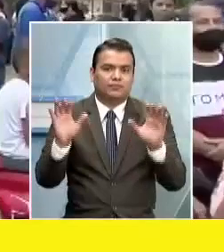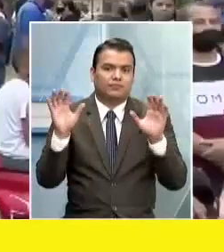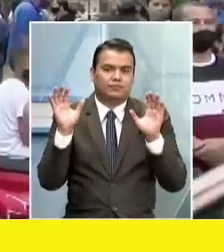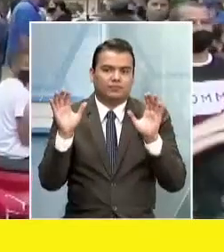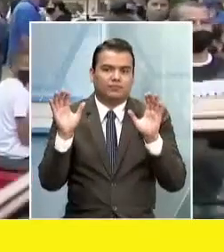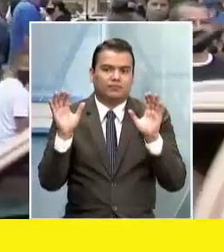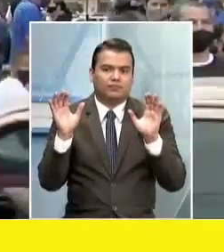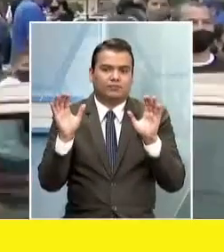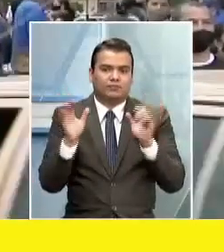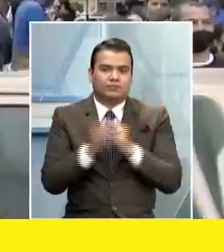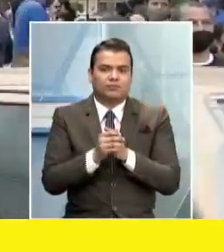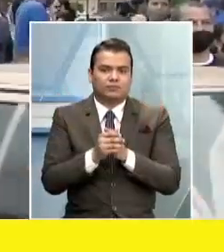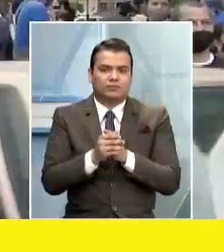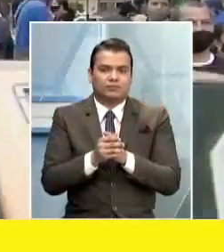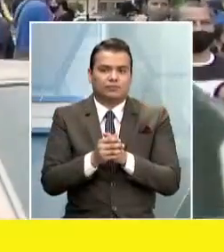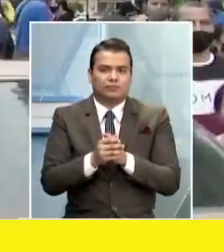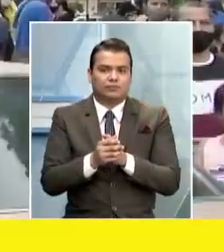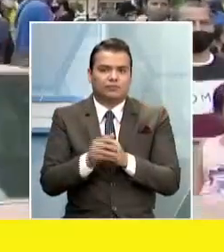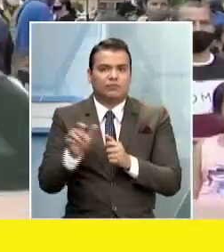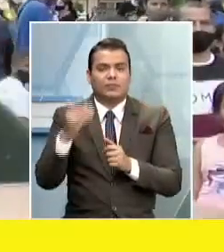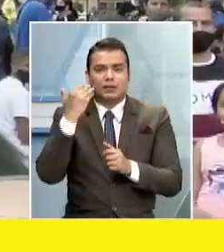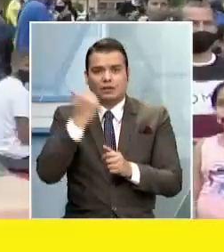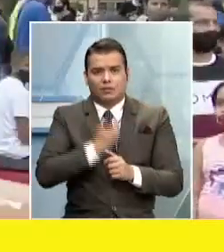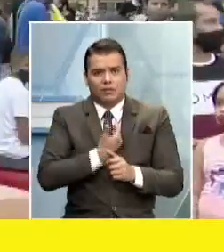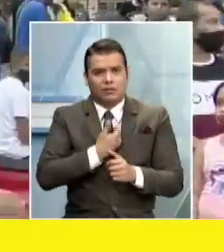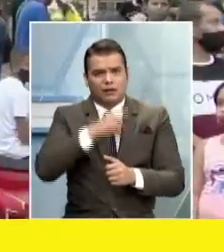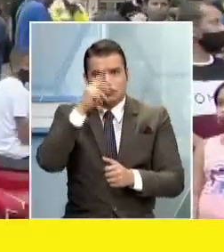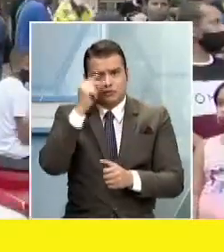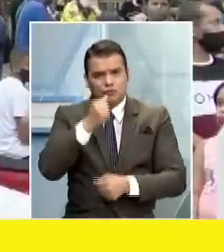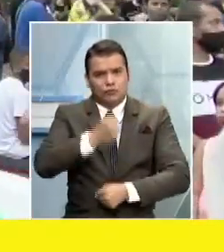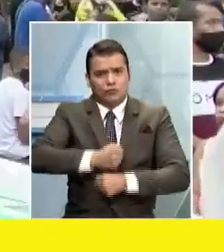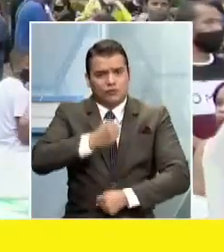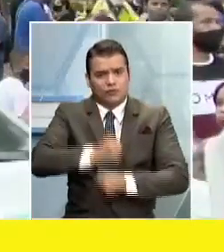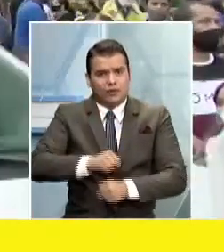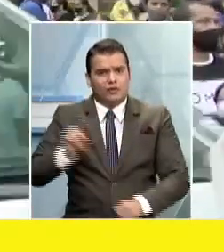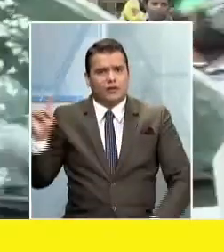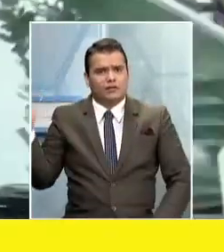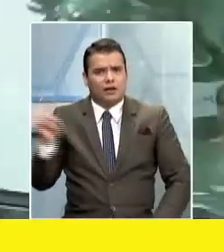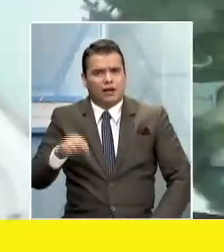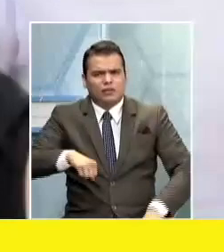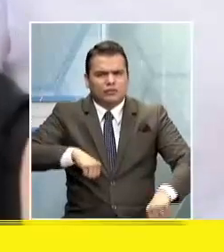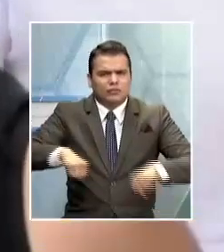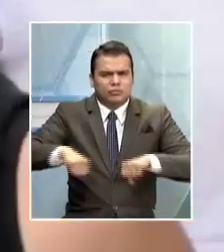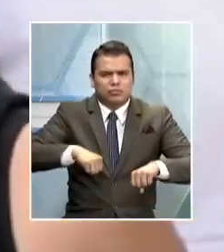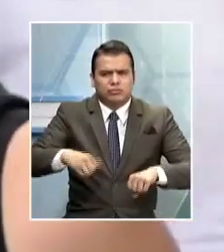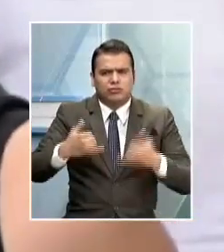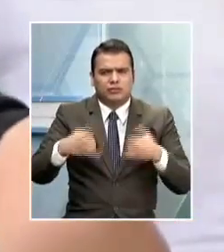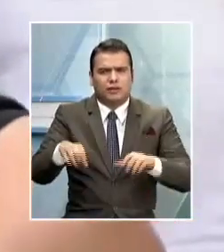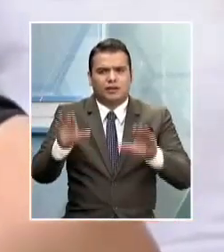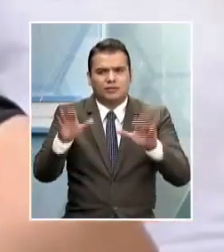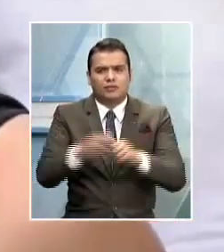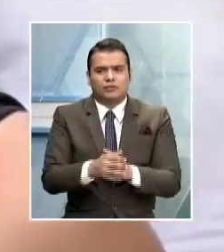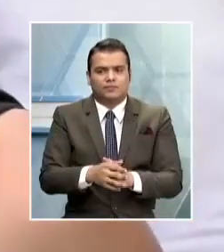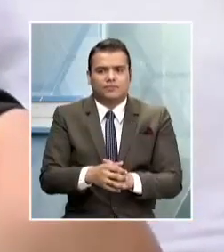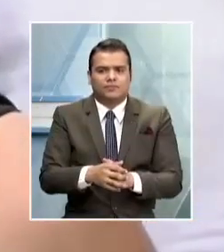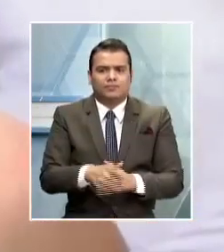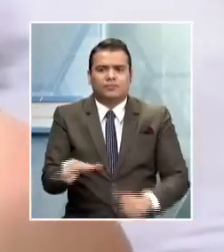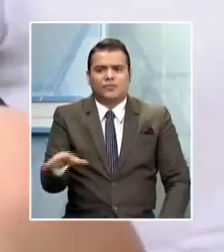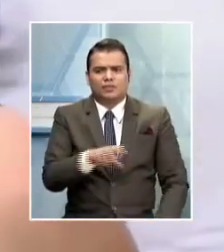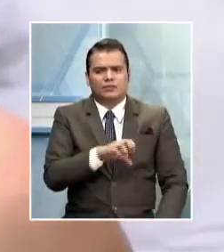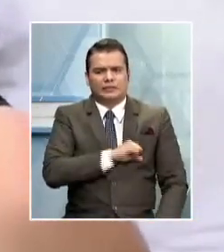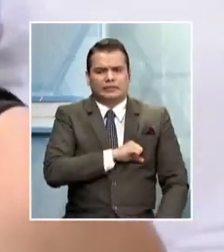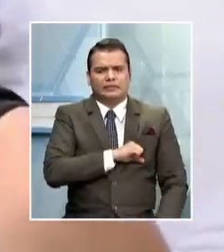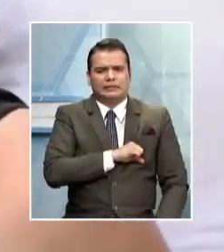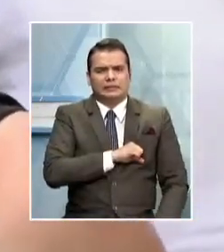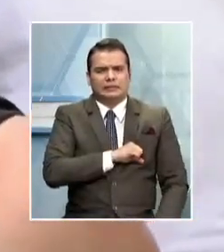sale pintado, y la mamá era trabajadora, toda la vida guerrera en nuestro batallón. En medio del dolor avanza la investigación